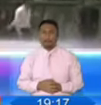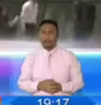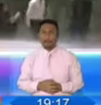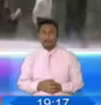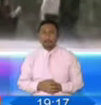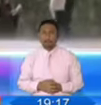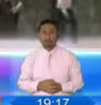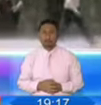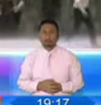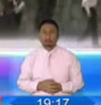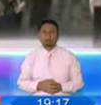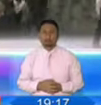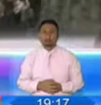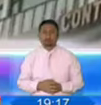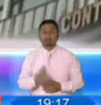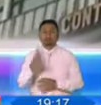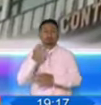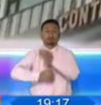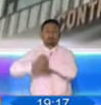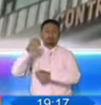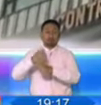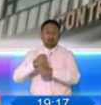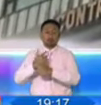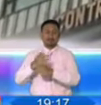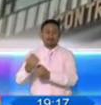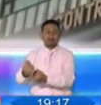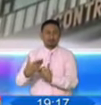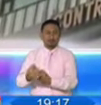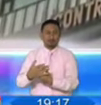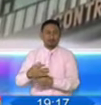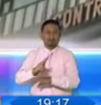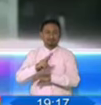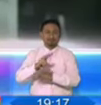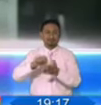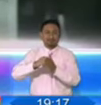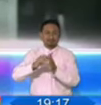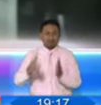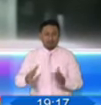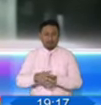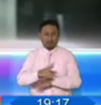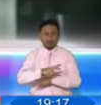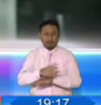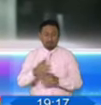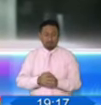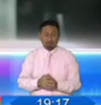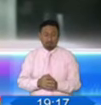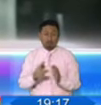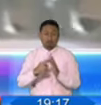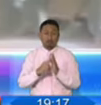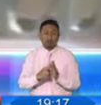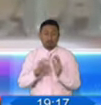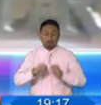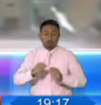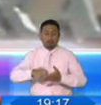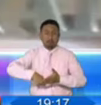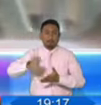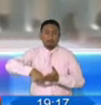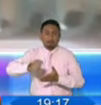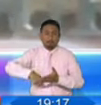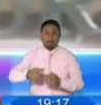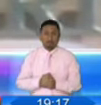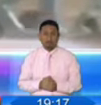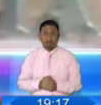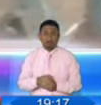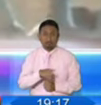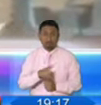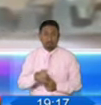La eliminación, años atrás, de los informes de Contraloría y de Procuraduría como requisitos previos para la firma de un contrato público fue